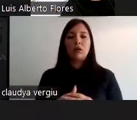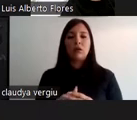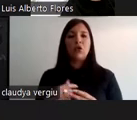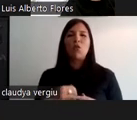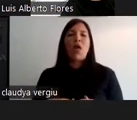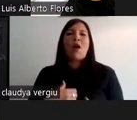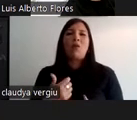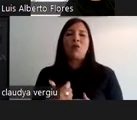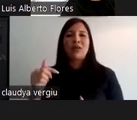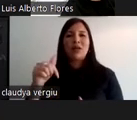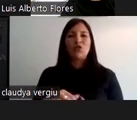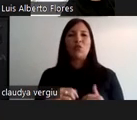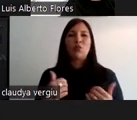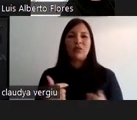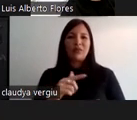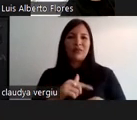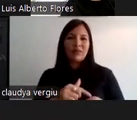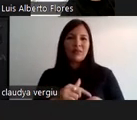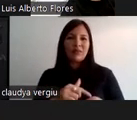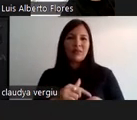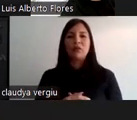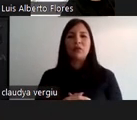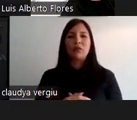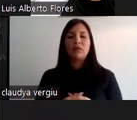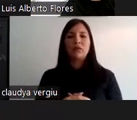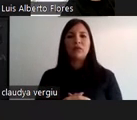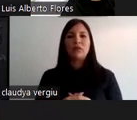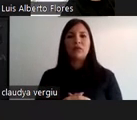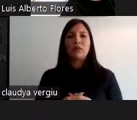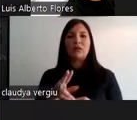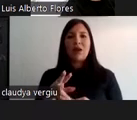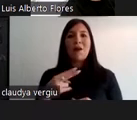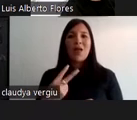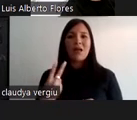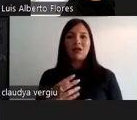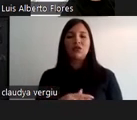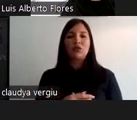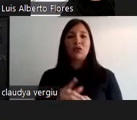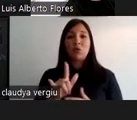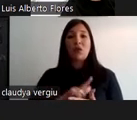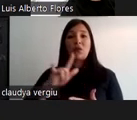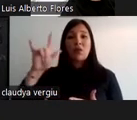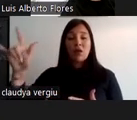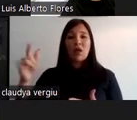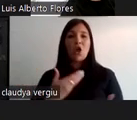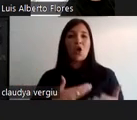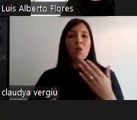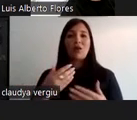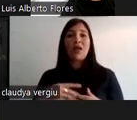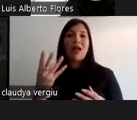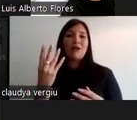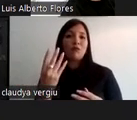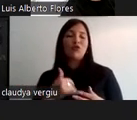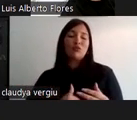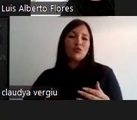pude aprovechar estos momentos especiales estas vacaciones y poder viajar compartir con mi esposa con